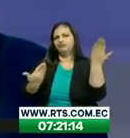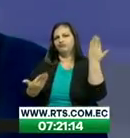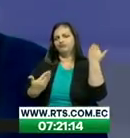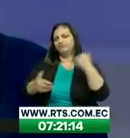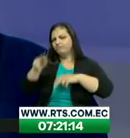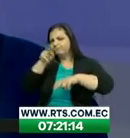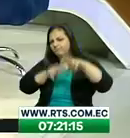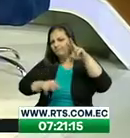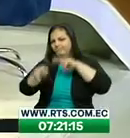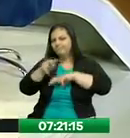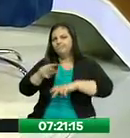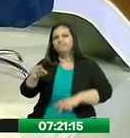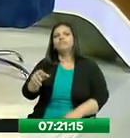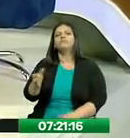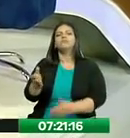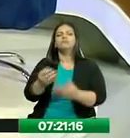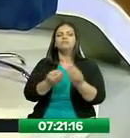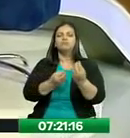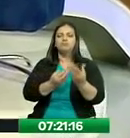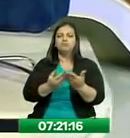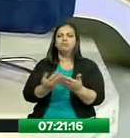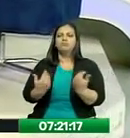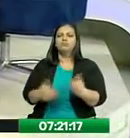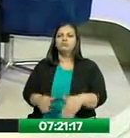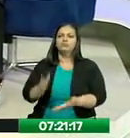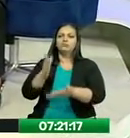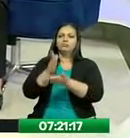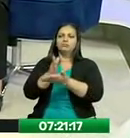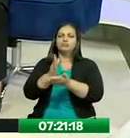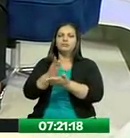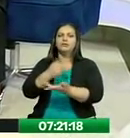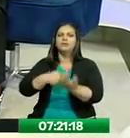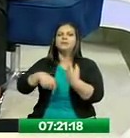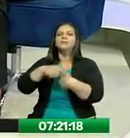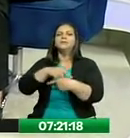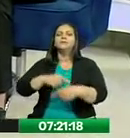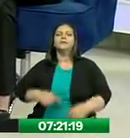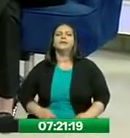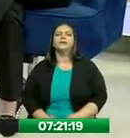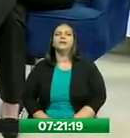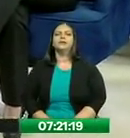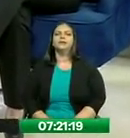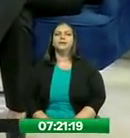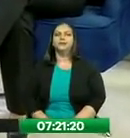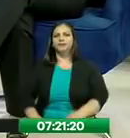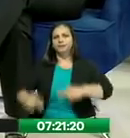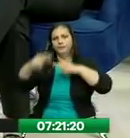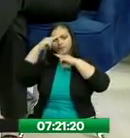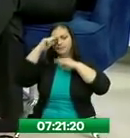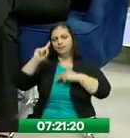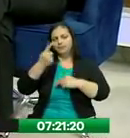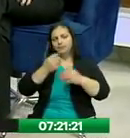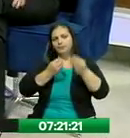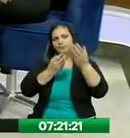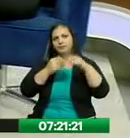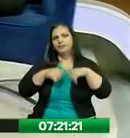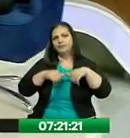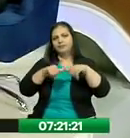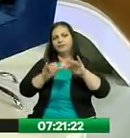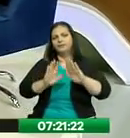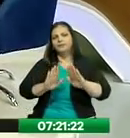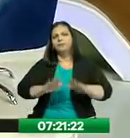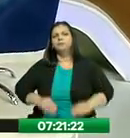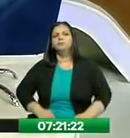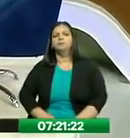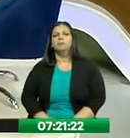de la UES. Es momento de ir a una brevísima pausa y enseguida regresamos con mucho más desde la noticia Primera Emisión.